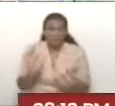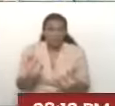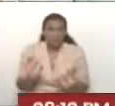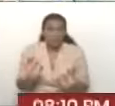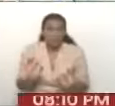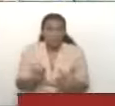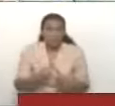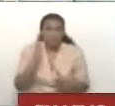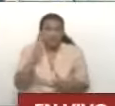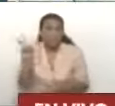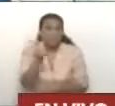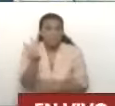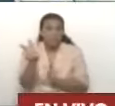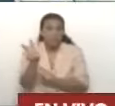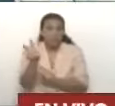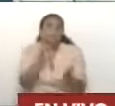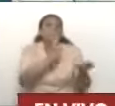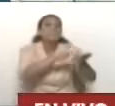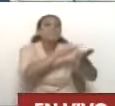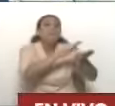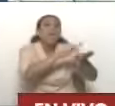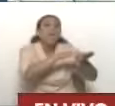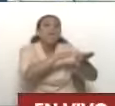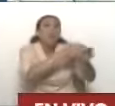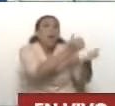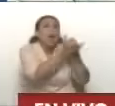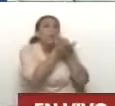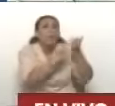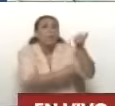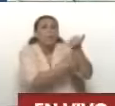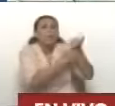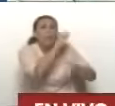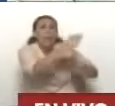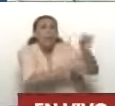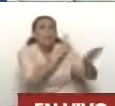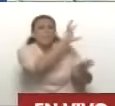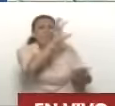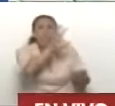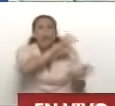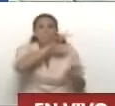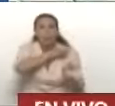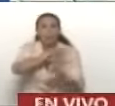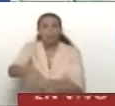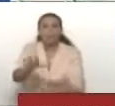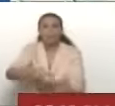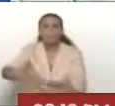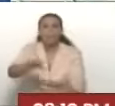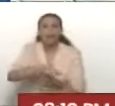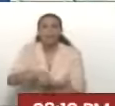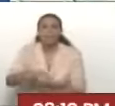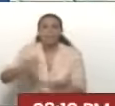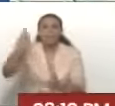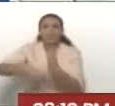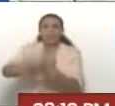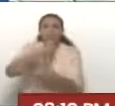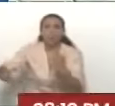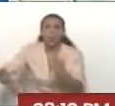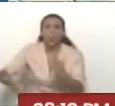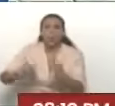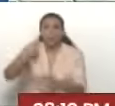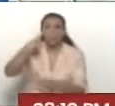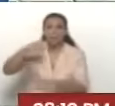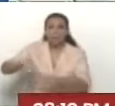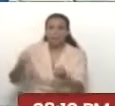Ajá. ¿Ah? Venezolanos pidiendo apoyo extranjero para que invadan el país, para que lo sancionen, para que le hagan